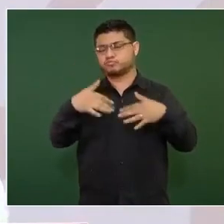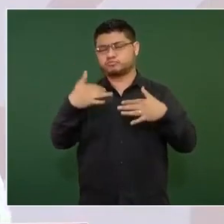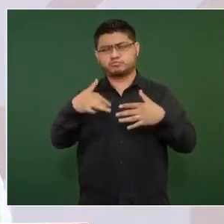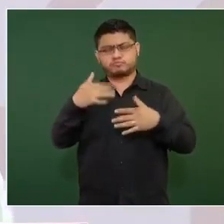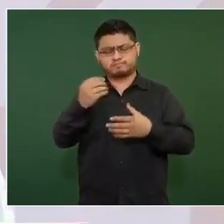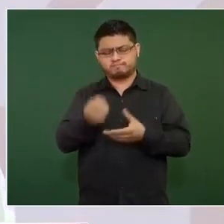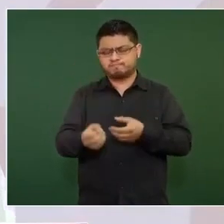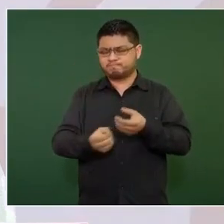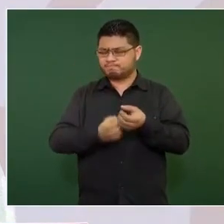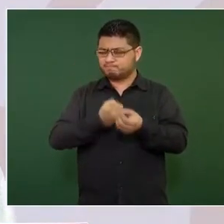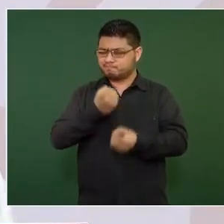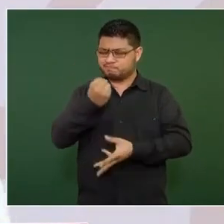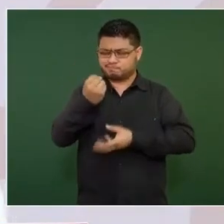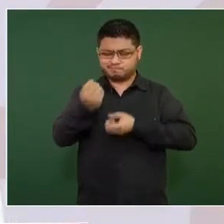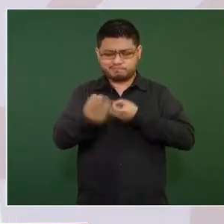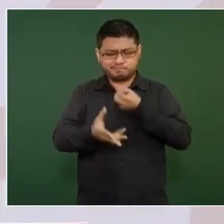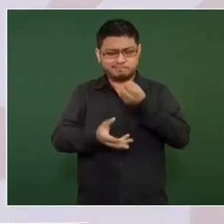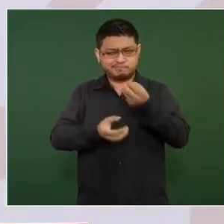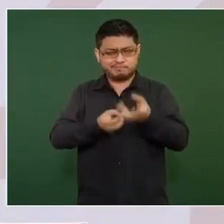al desarrollo nacional,